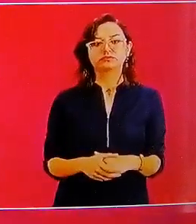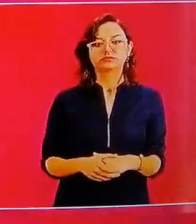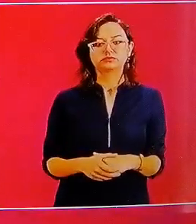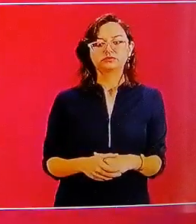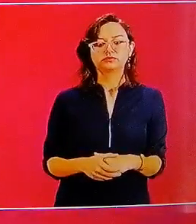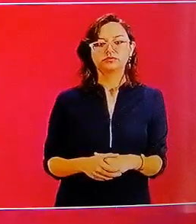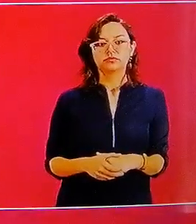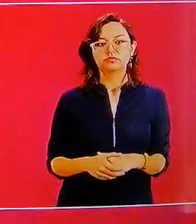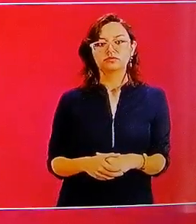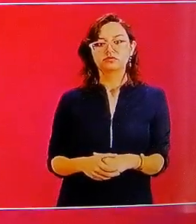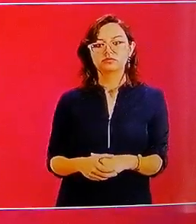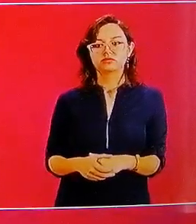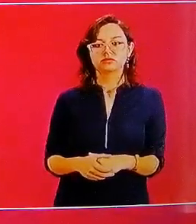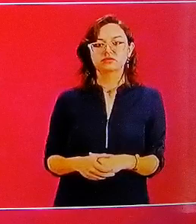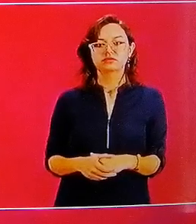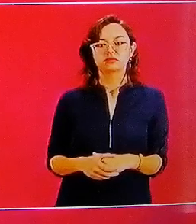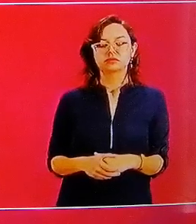Eso